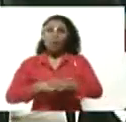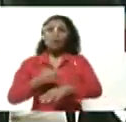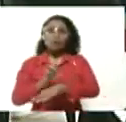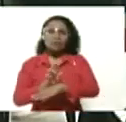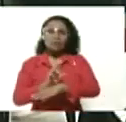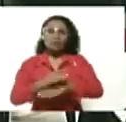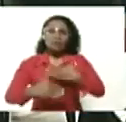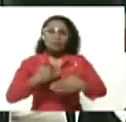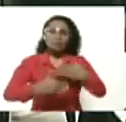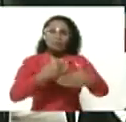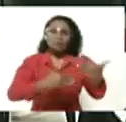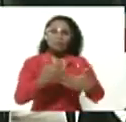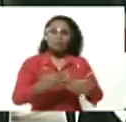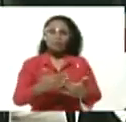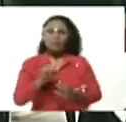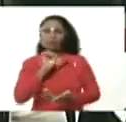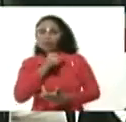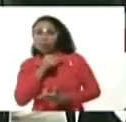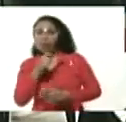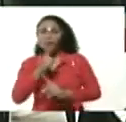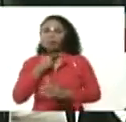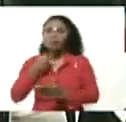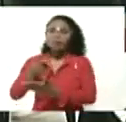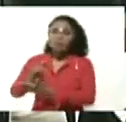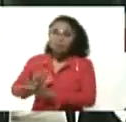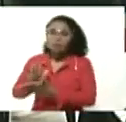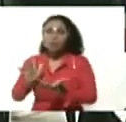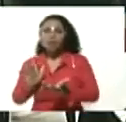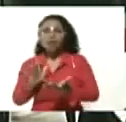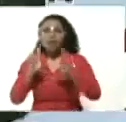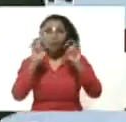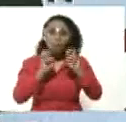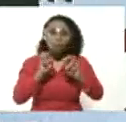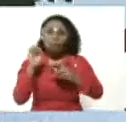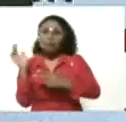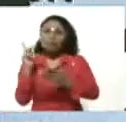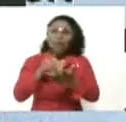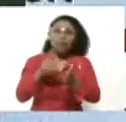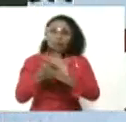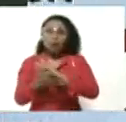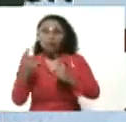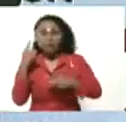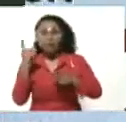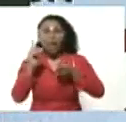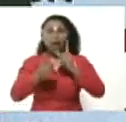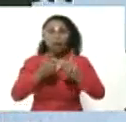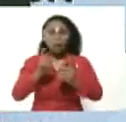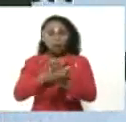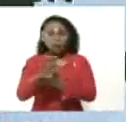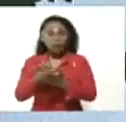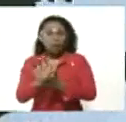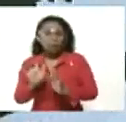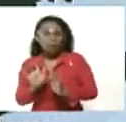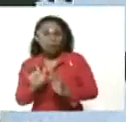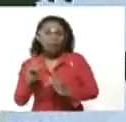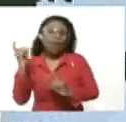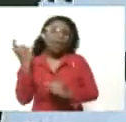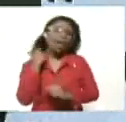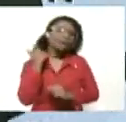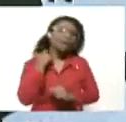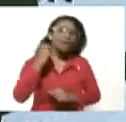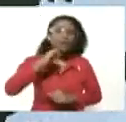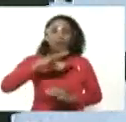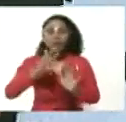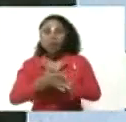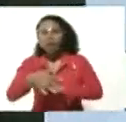Gramsci, lo viejo no termina de marcharse, lo nuevo no termina de llegar y en ese interregno surgen los monstruos. Tiempos donde las viejas historias ya no valen,